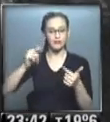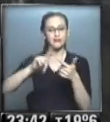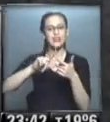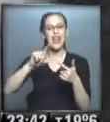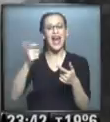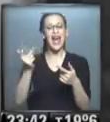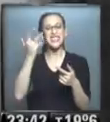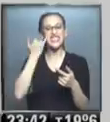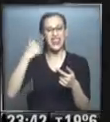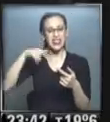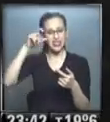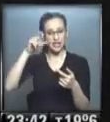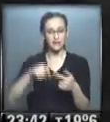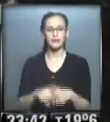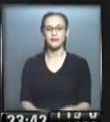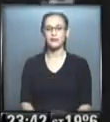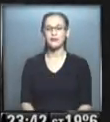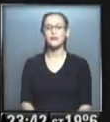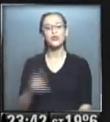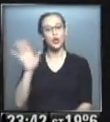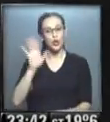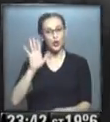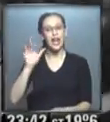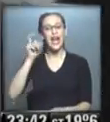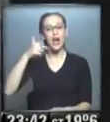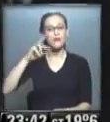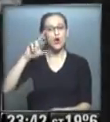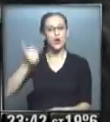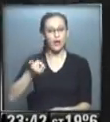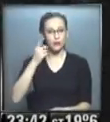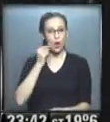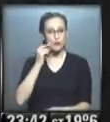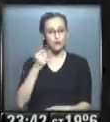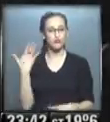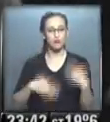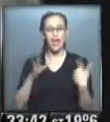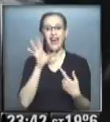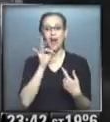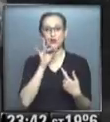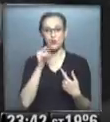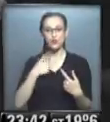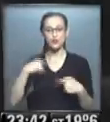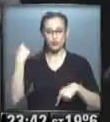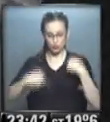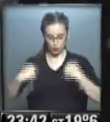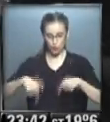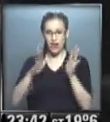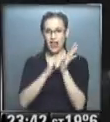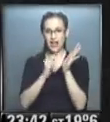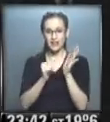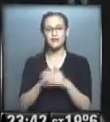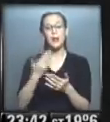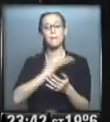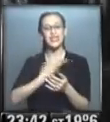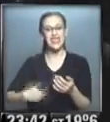y Dorticós. El doctor Cámpora, muy sonriente, de traje azul con raya blanca. El presidente